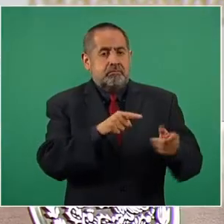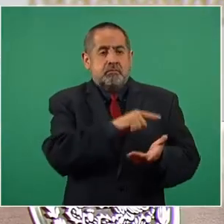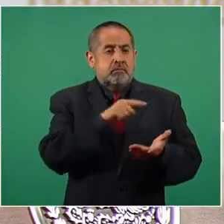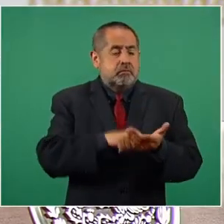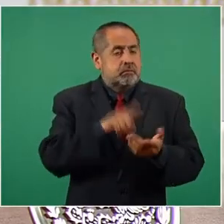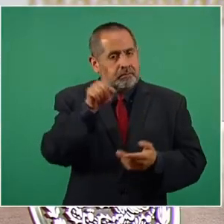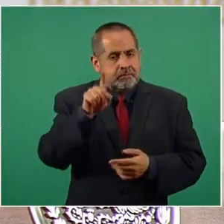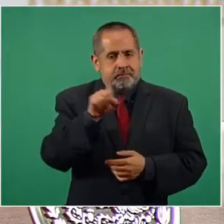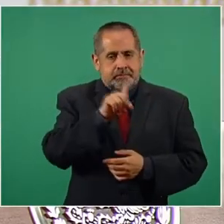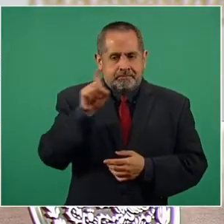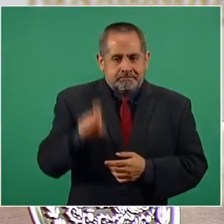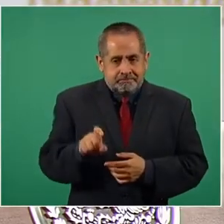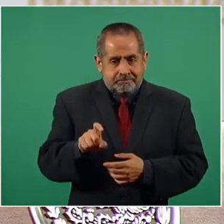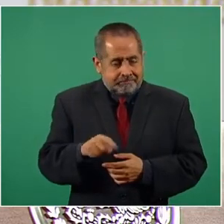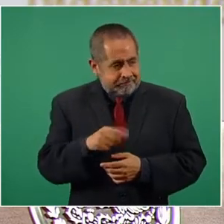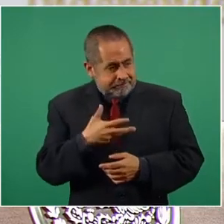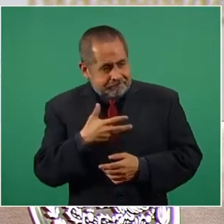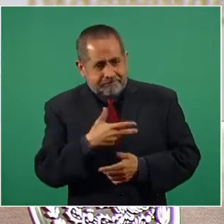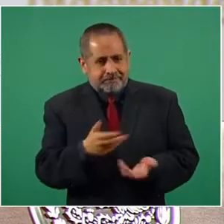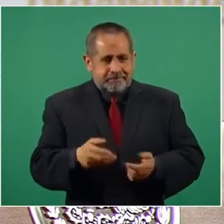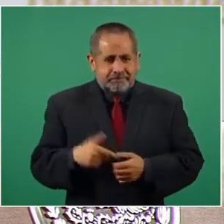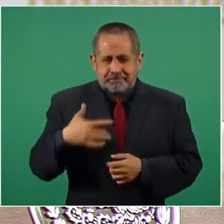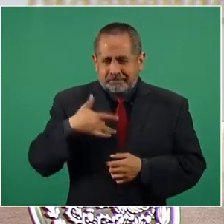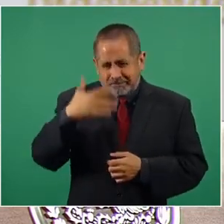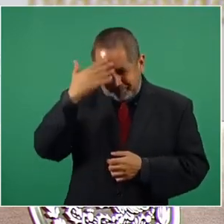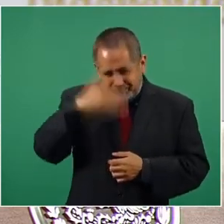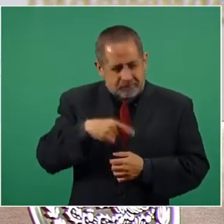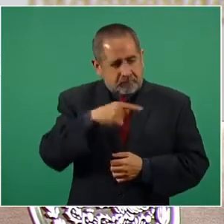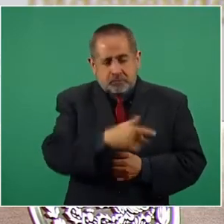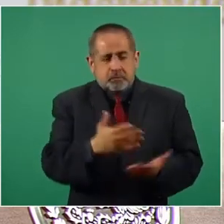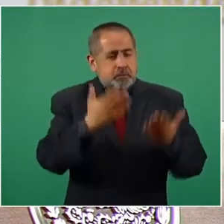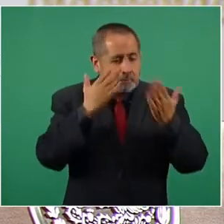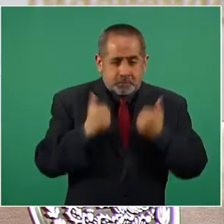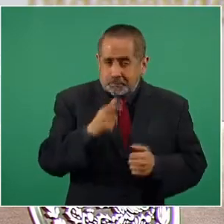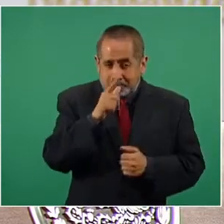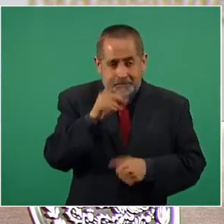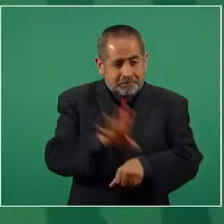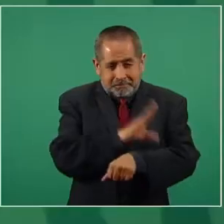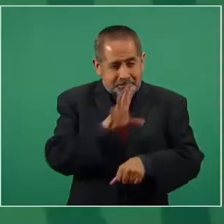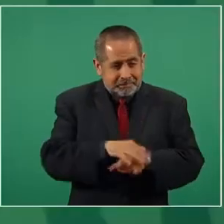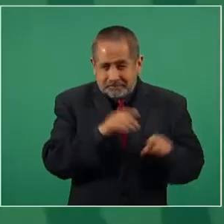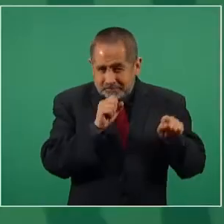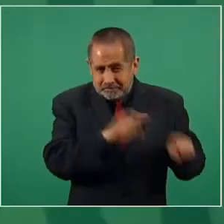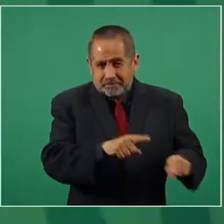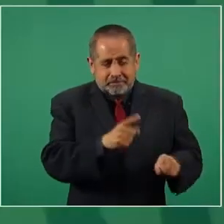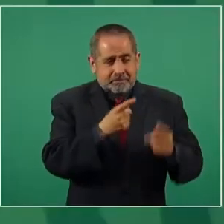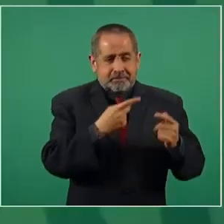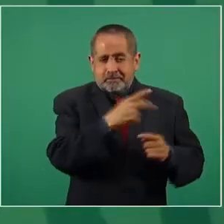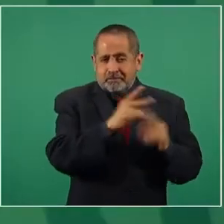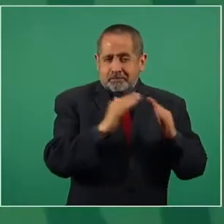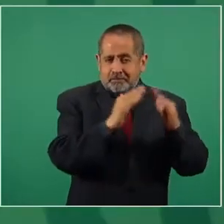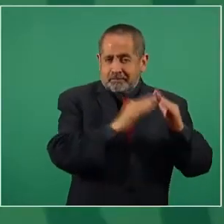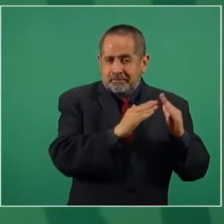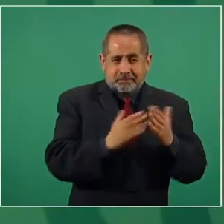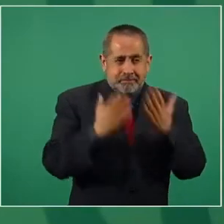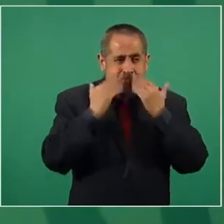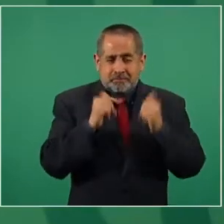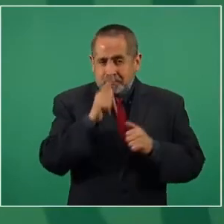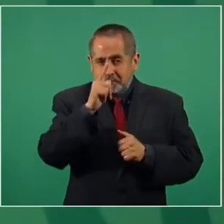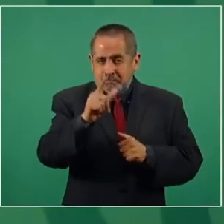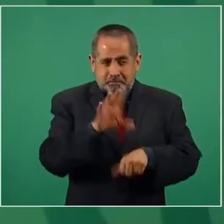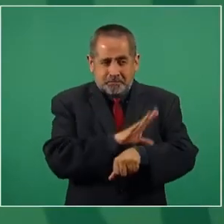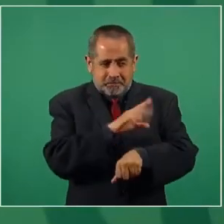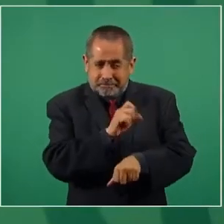Texas, y estoy seguro que no tienen luz en sus residencias.